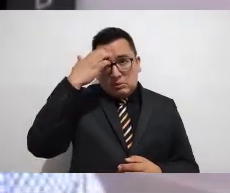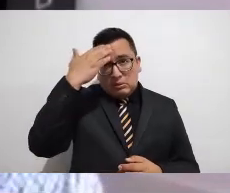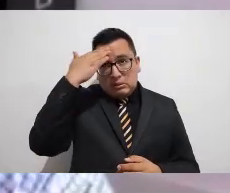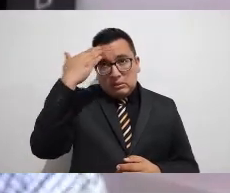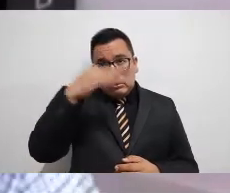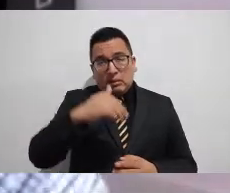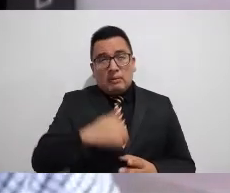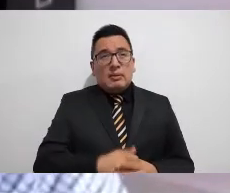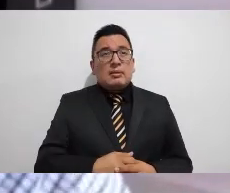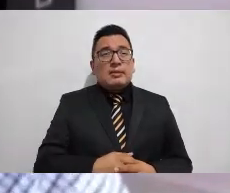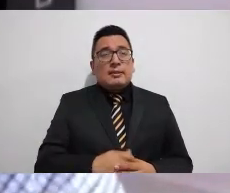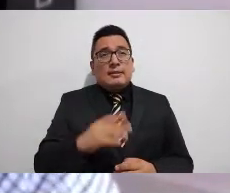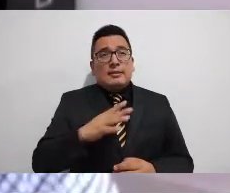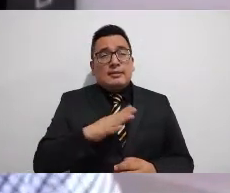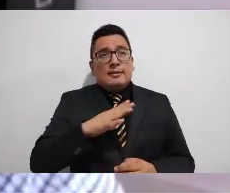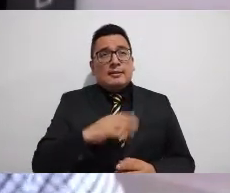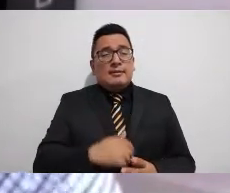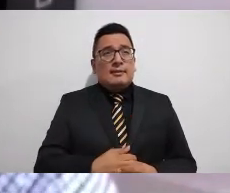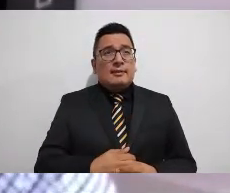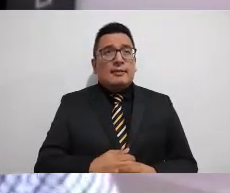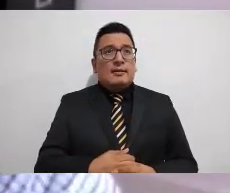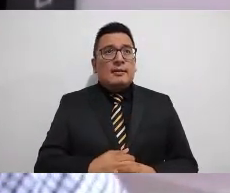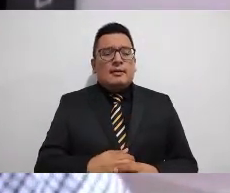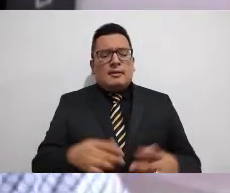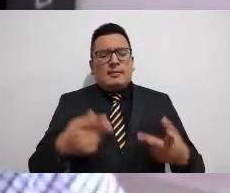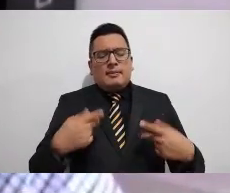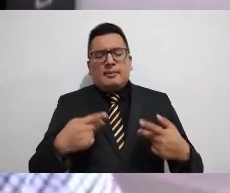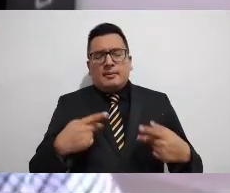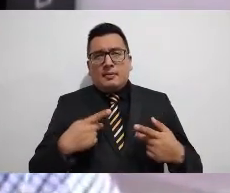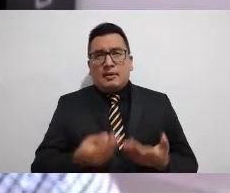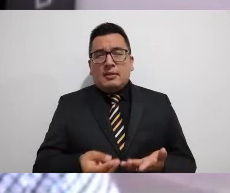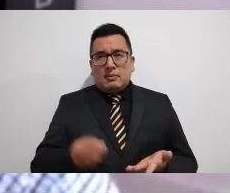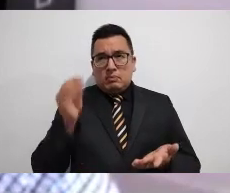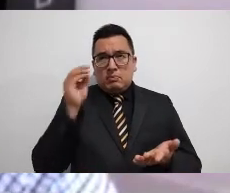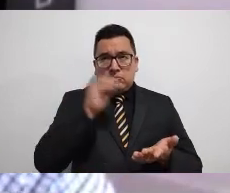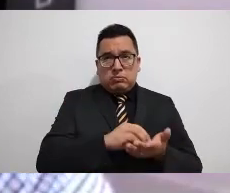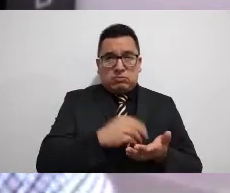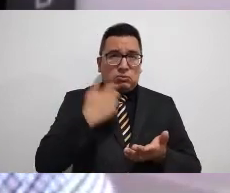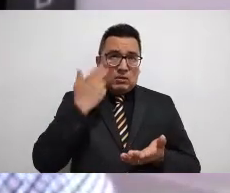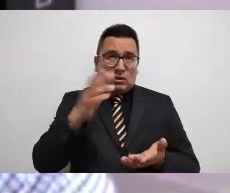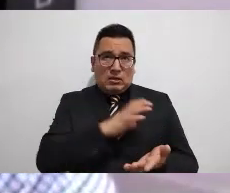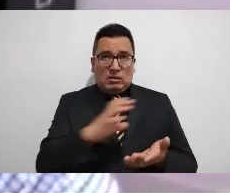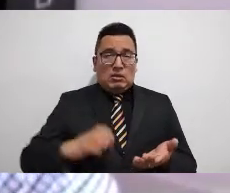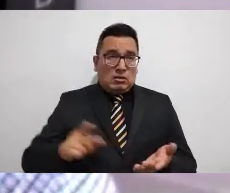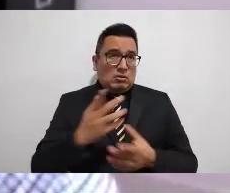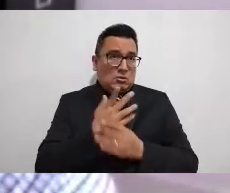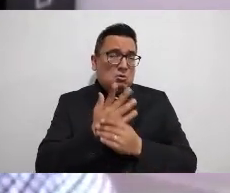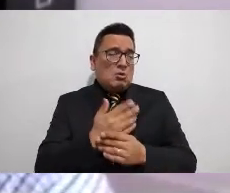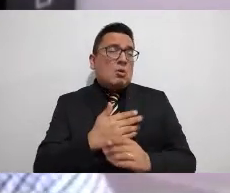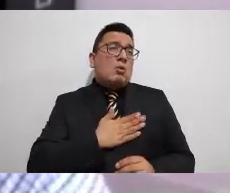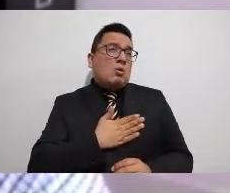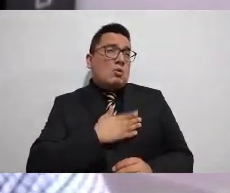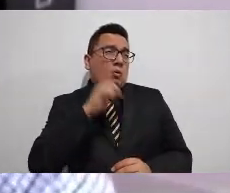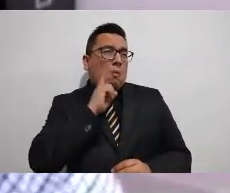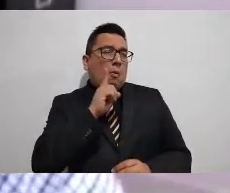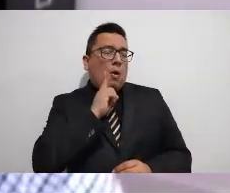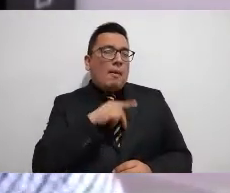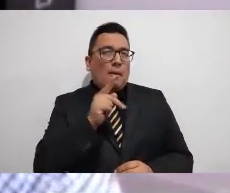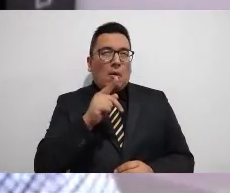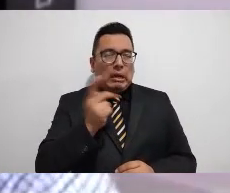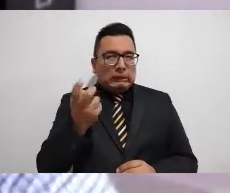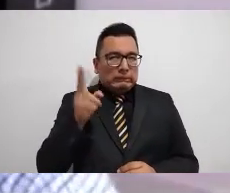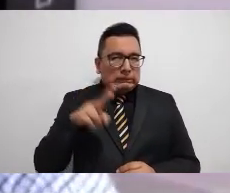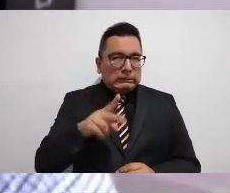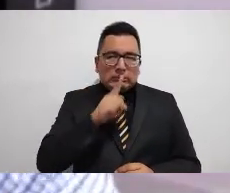que es un caso de falsos registros de personas que se sustentaron como mujeres con el único objetivo de tener